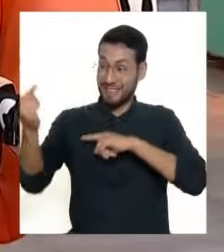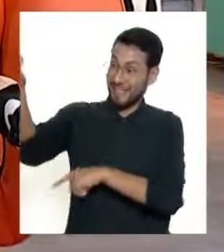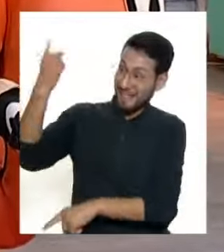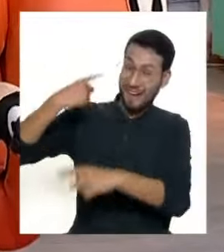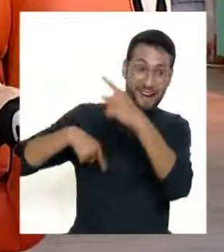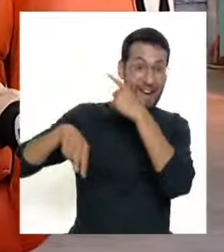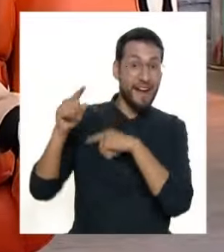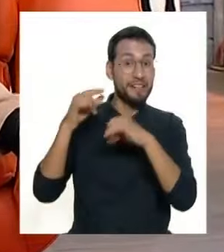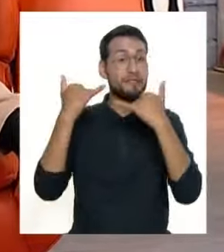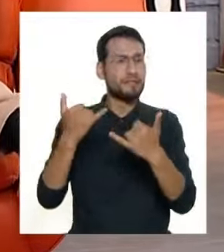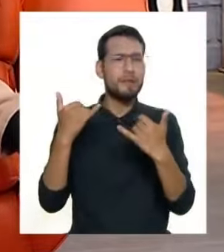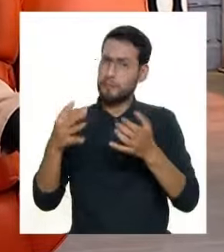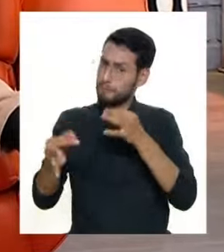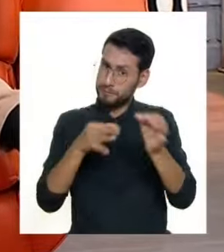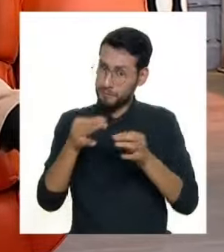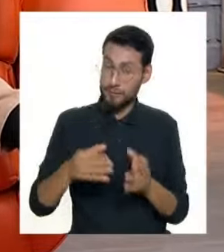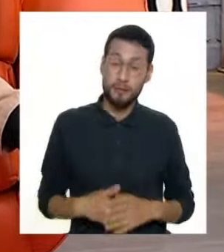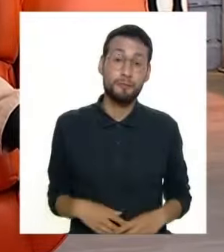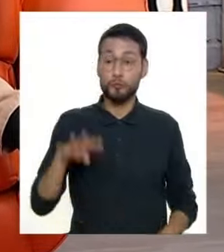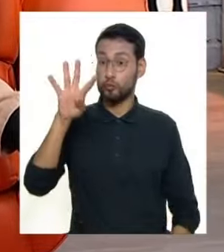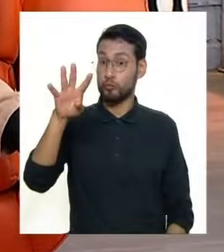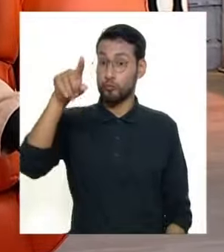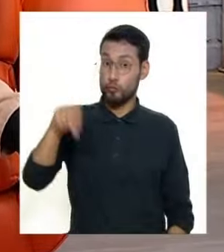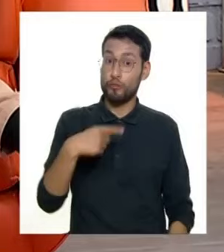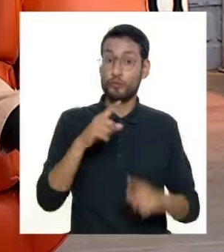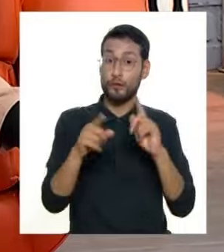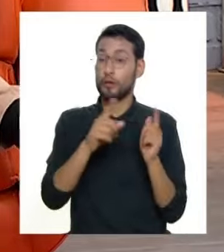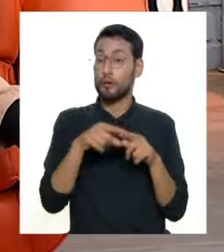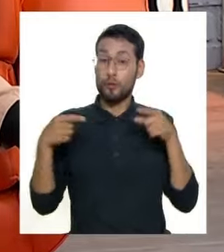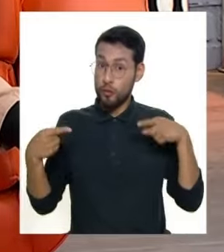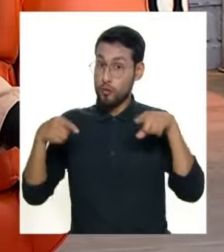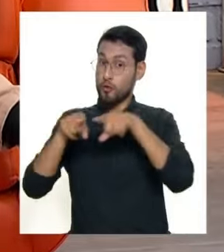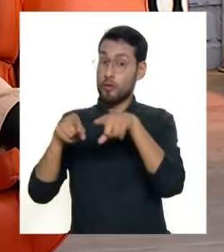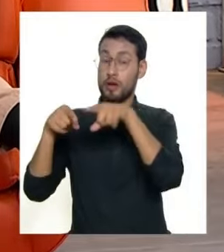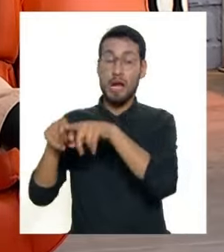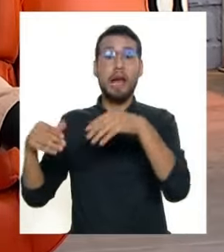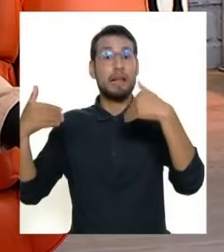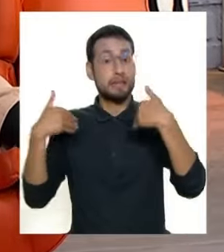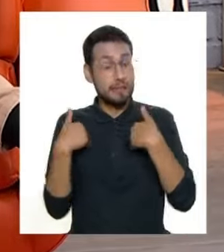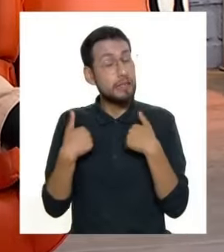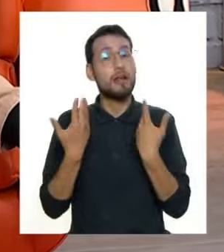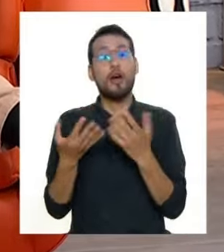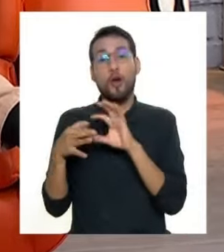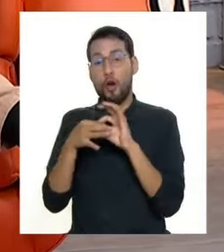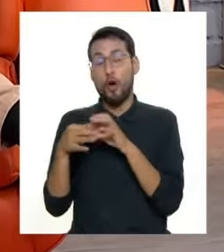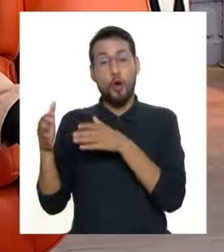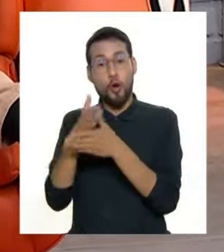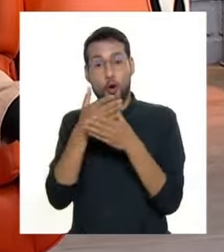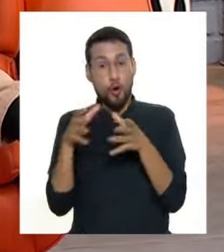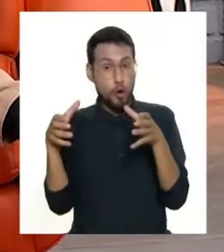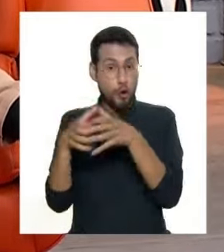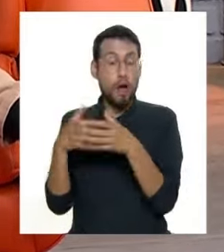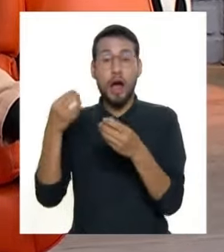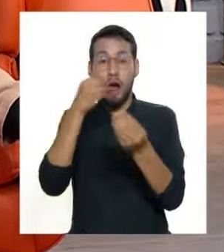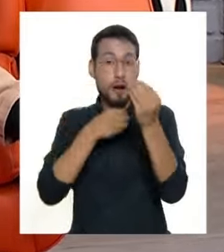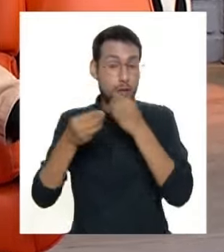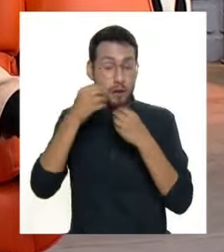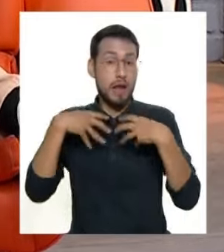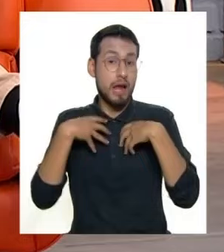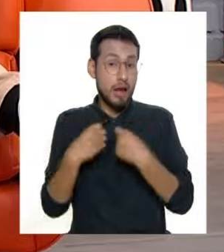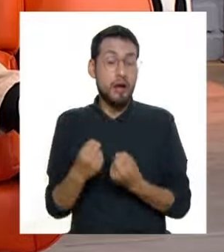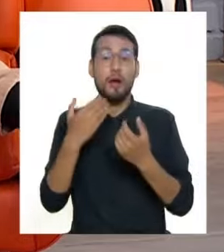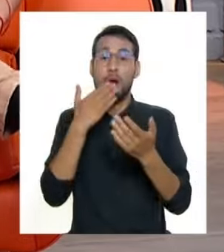De regreso, te queremos contar que más de 4.000 parejas de convivientes ya cuentan con derechos patrimoniales de alimentos, salud